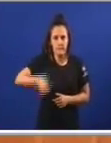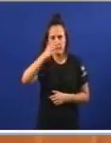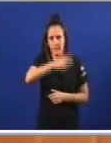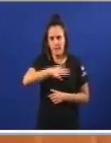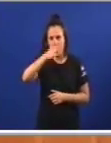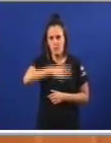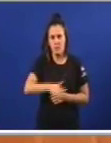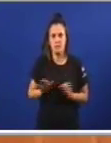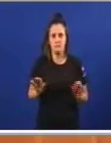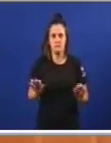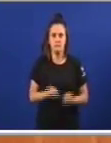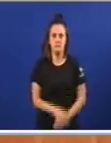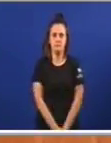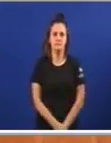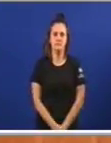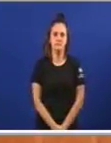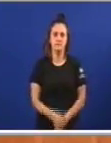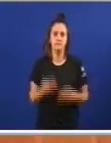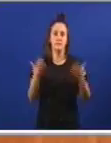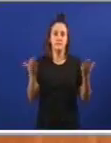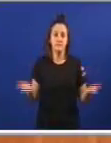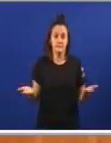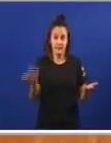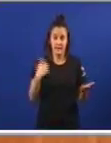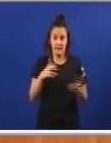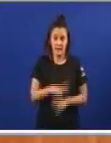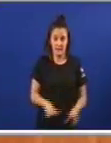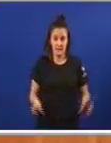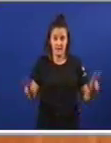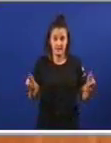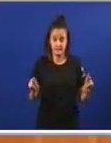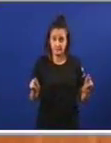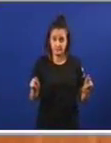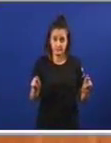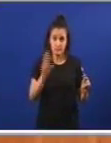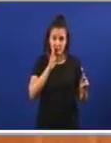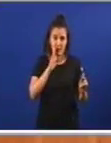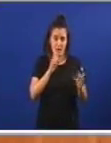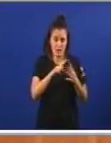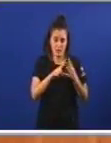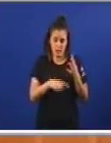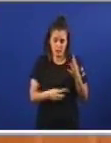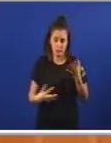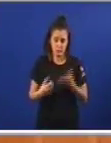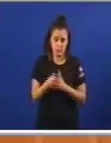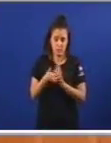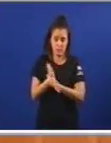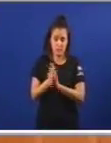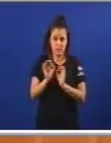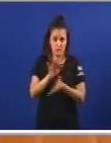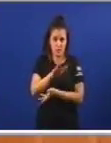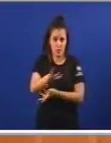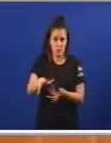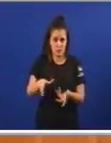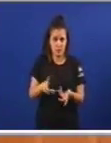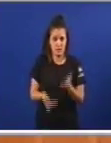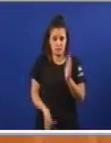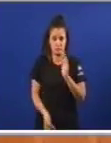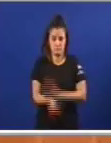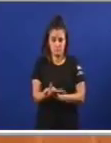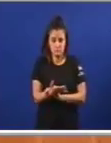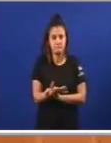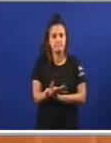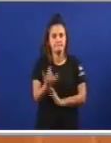leva pendiente. Polo tanto, vou rematar xa. Ante todo isto e ante estas noticias que foron as que suscitaron